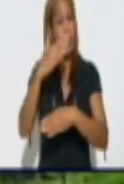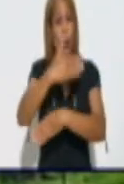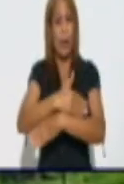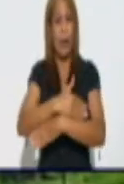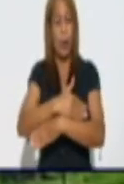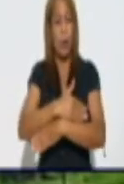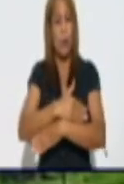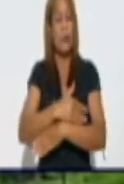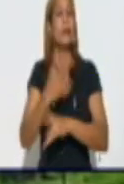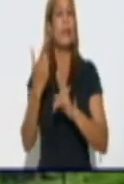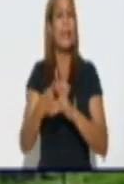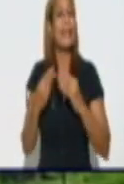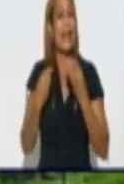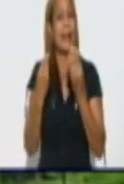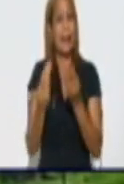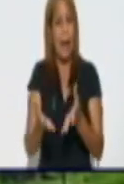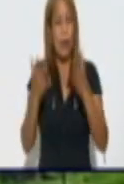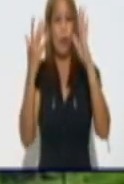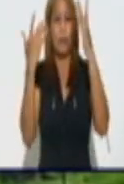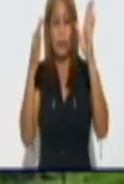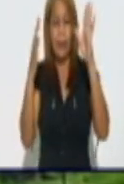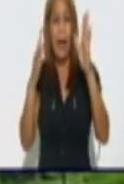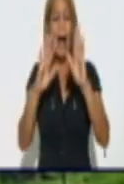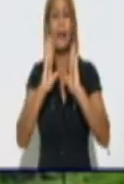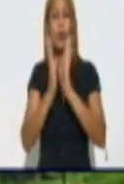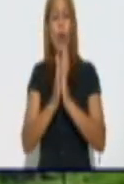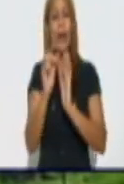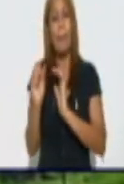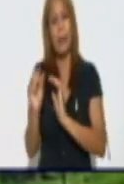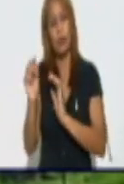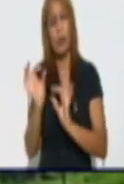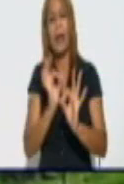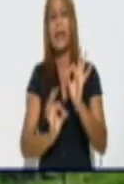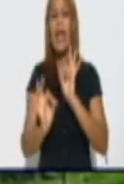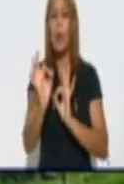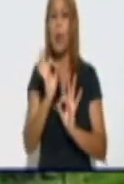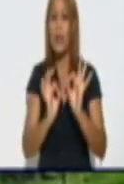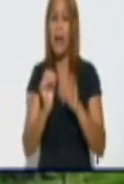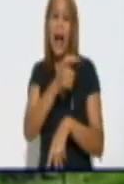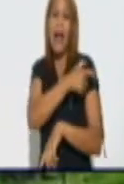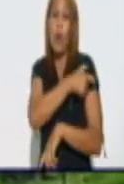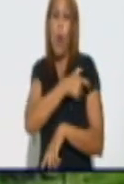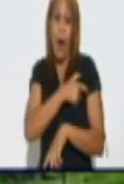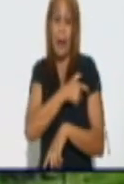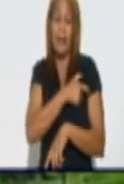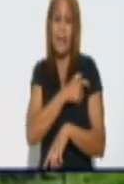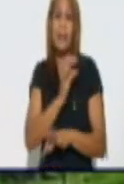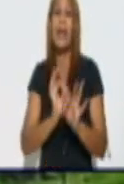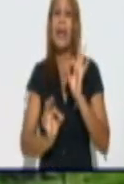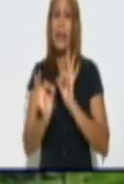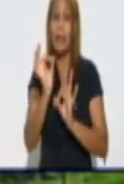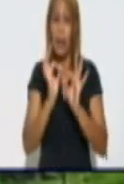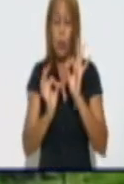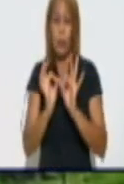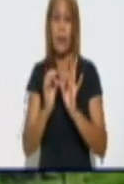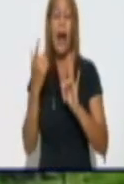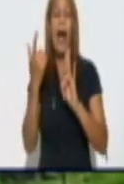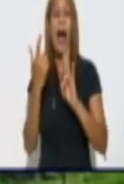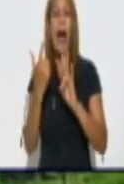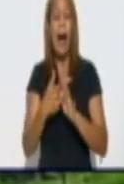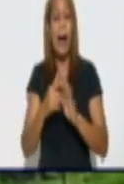quienes cuidan por esos pozos, por esas turbinas, a quienes se encargan de buscar alternativas para que esos camiones sigan